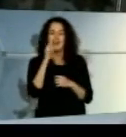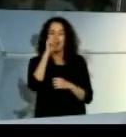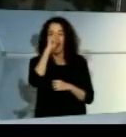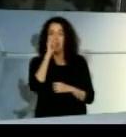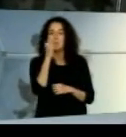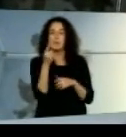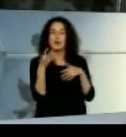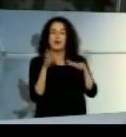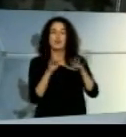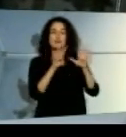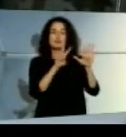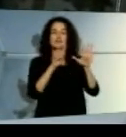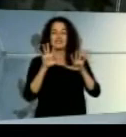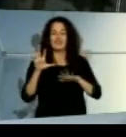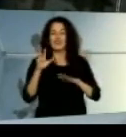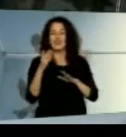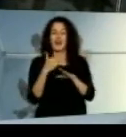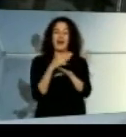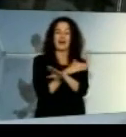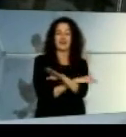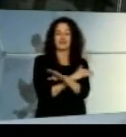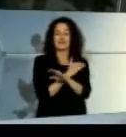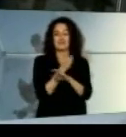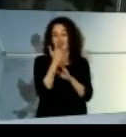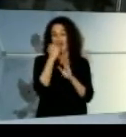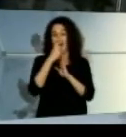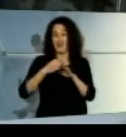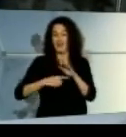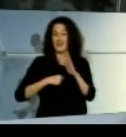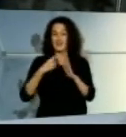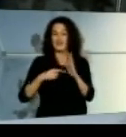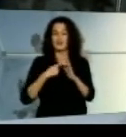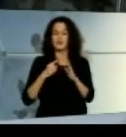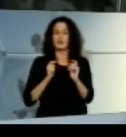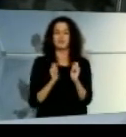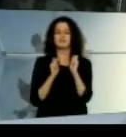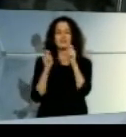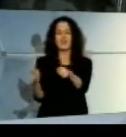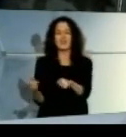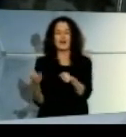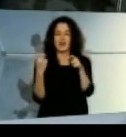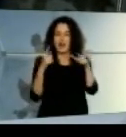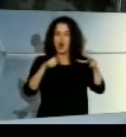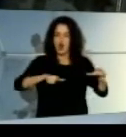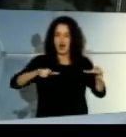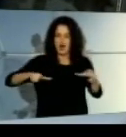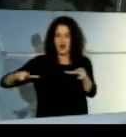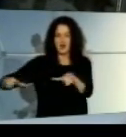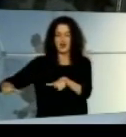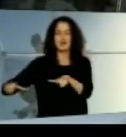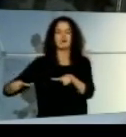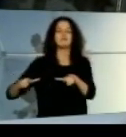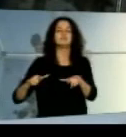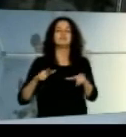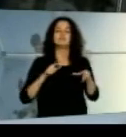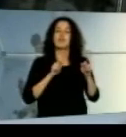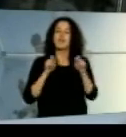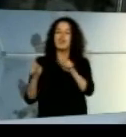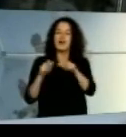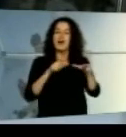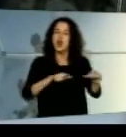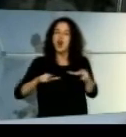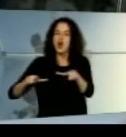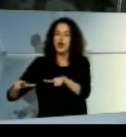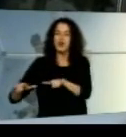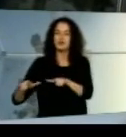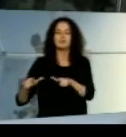1975 la anterior caja del círculo les otorga o les concede unos locales. Concederles unos locales y los